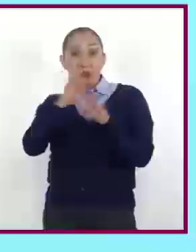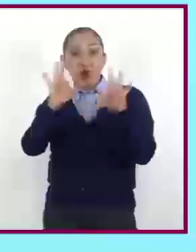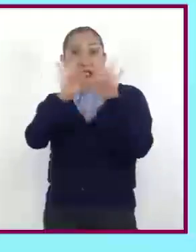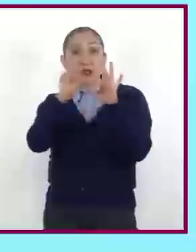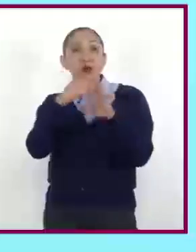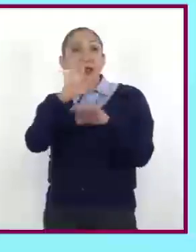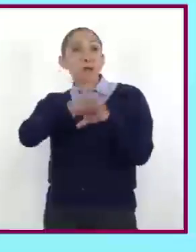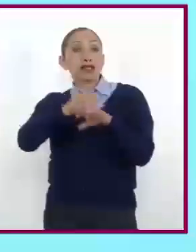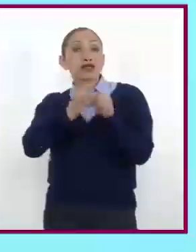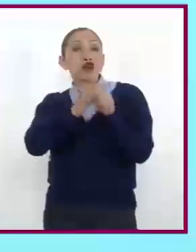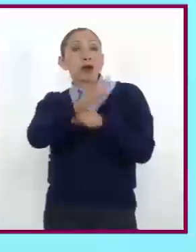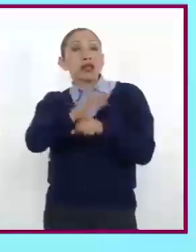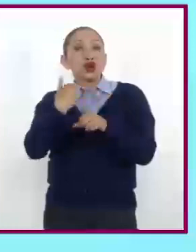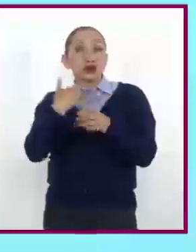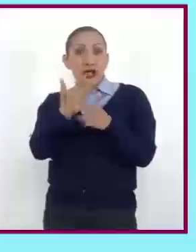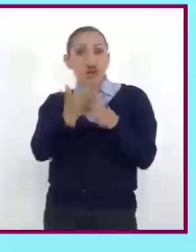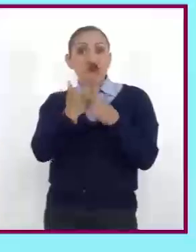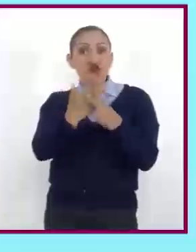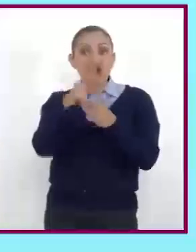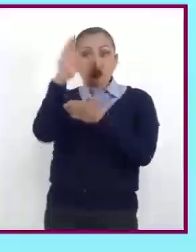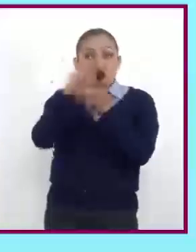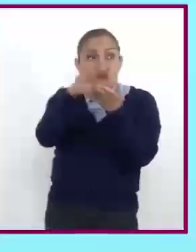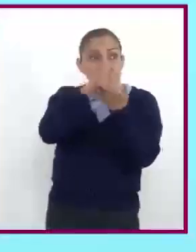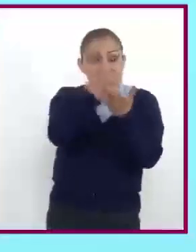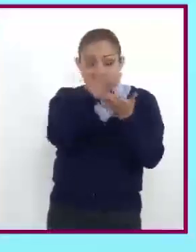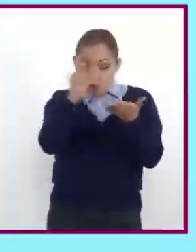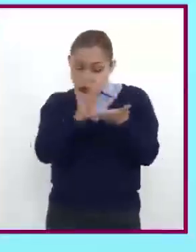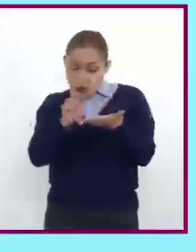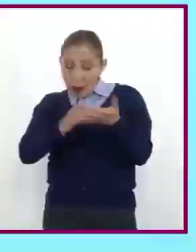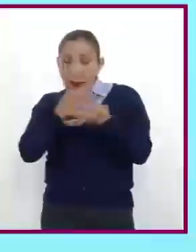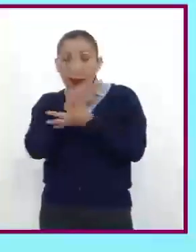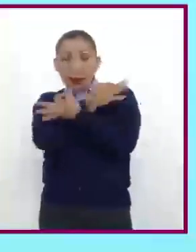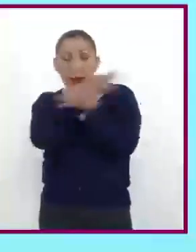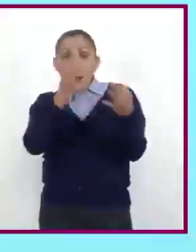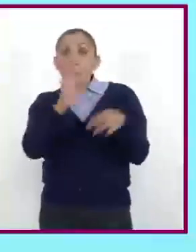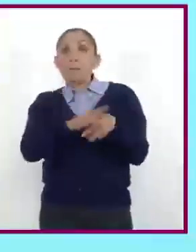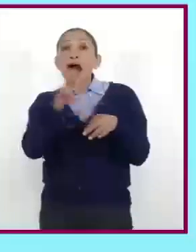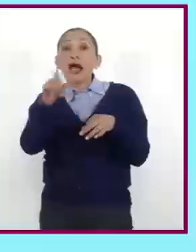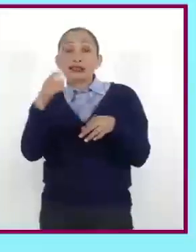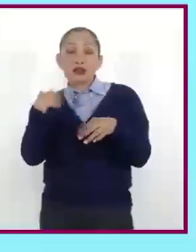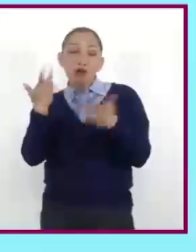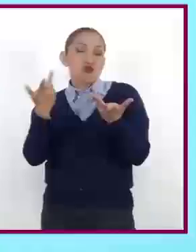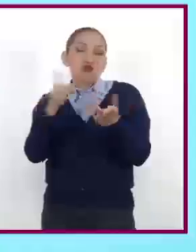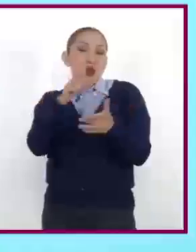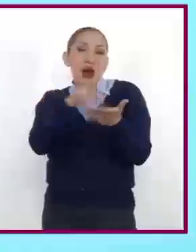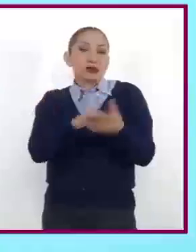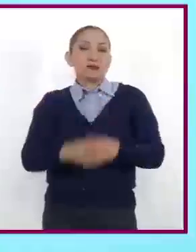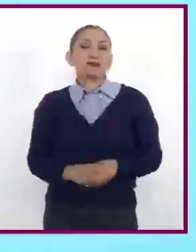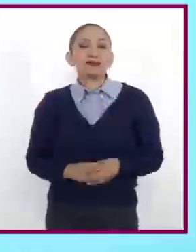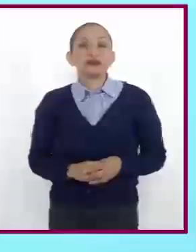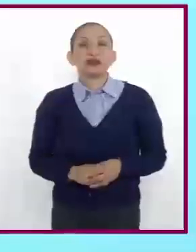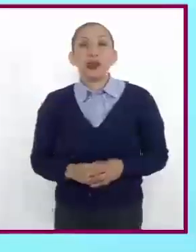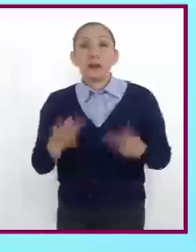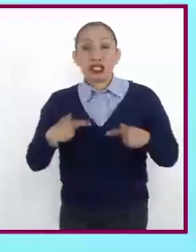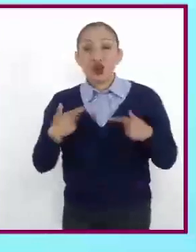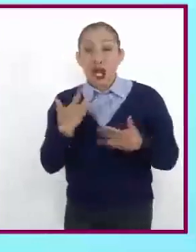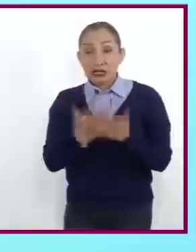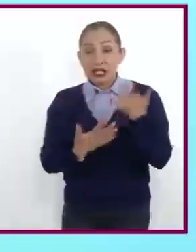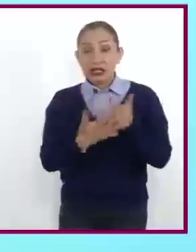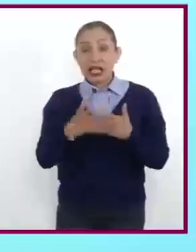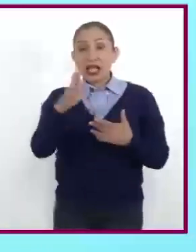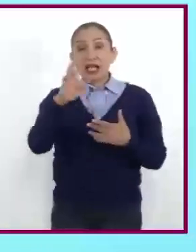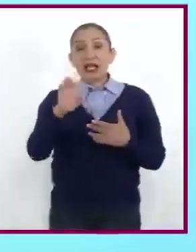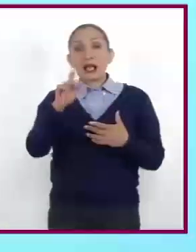posee más información de la que ha sistematizado para difundir a través de algún medio. Quienes realizan reportajes